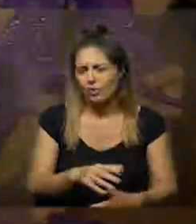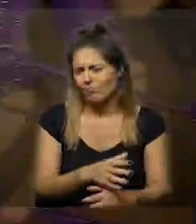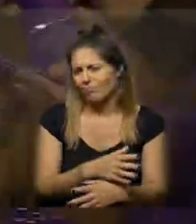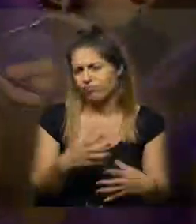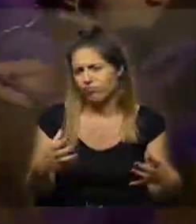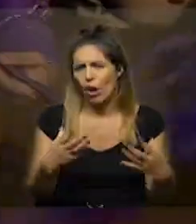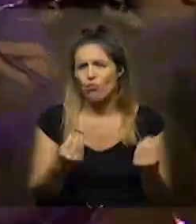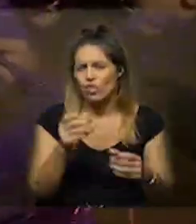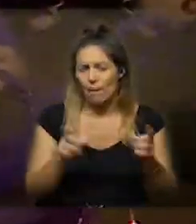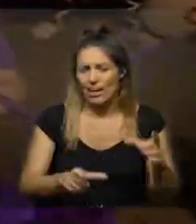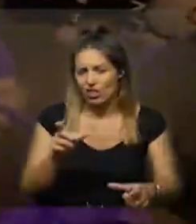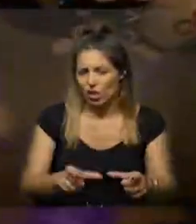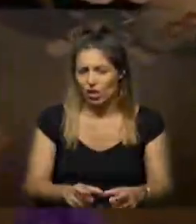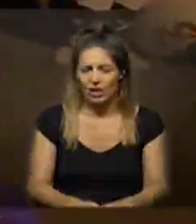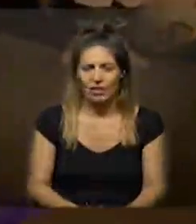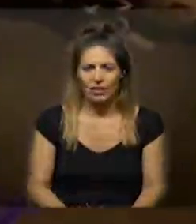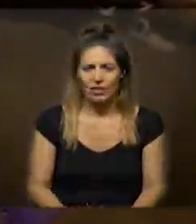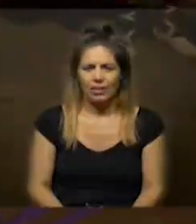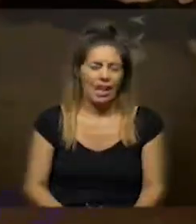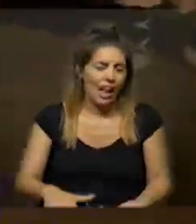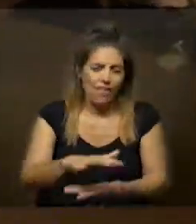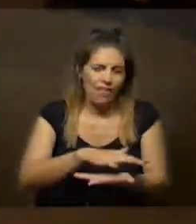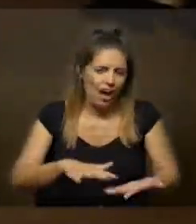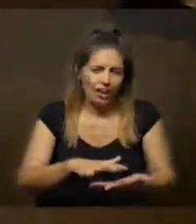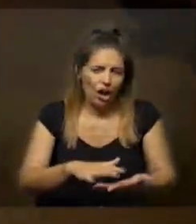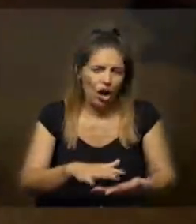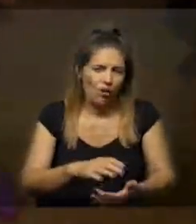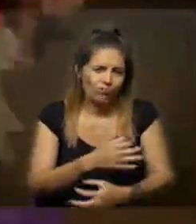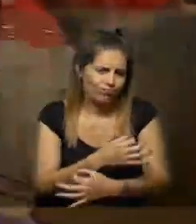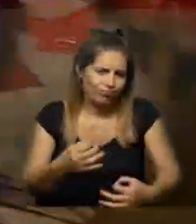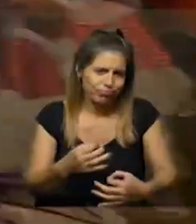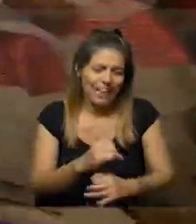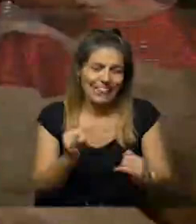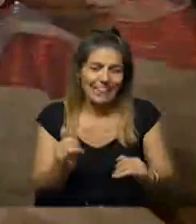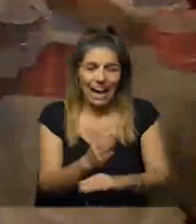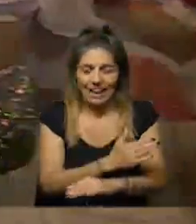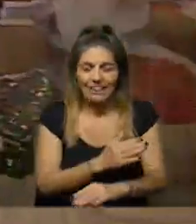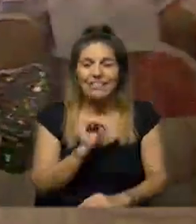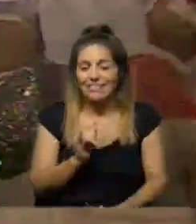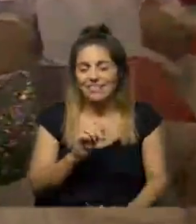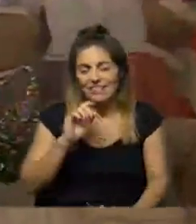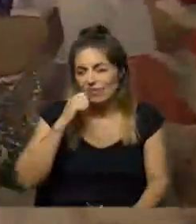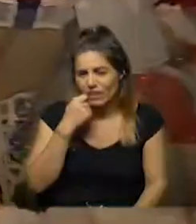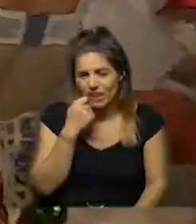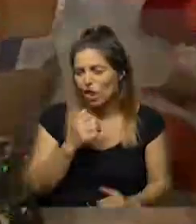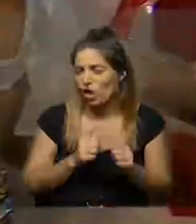¿no? El barrio estuvo explotado el día previo. Sí, estuvo divino, nos acompaña,